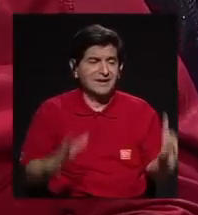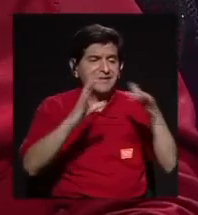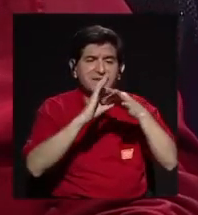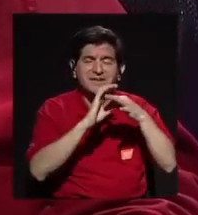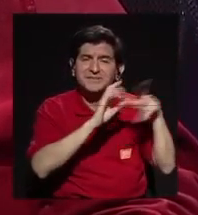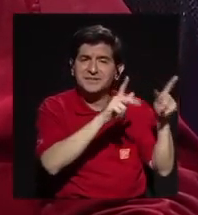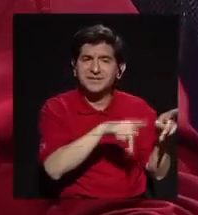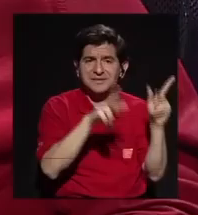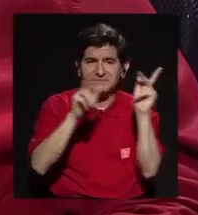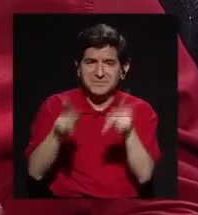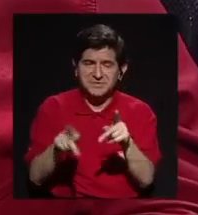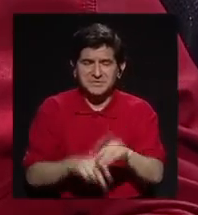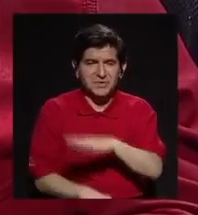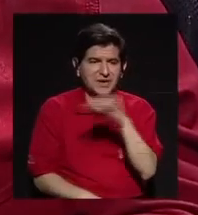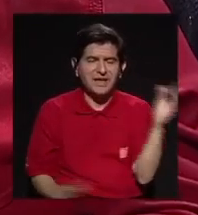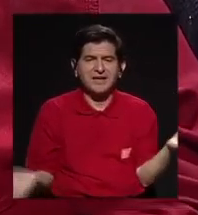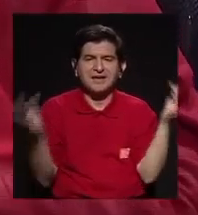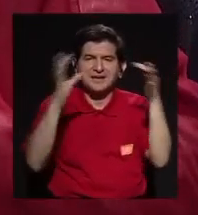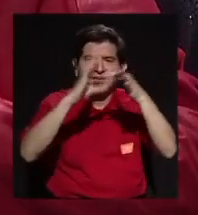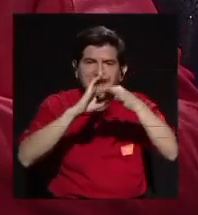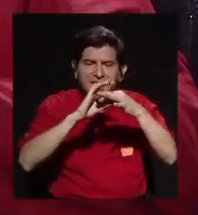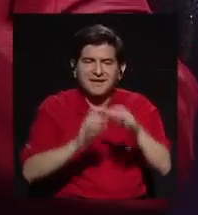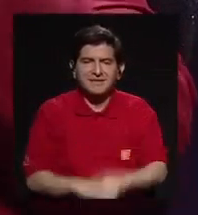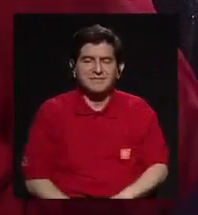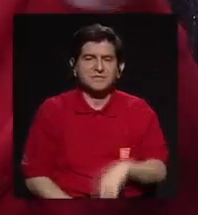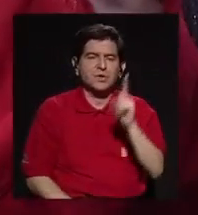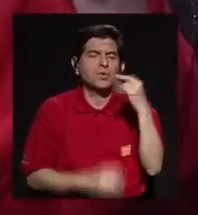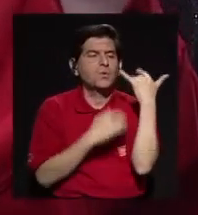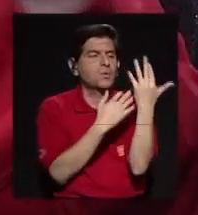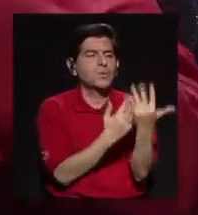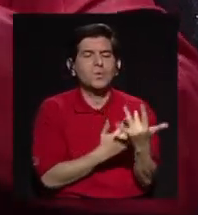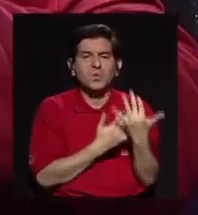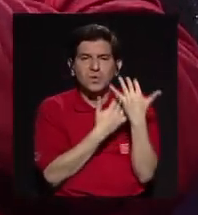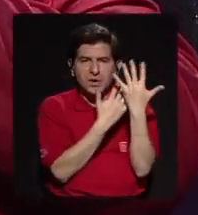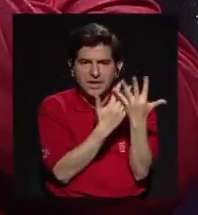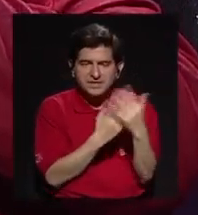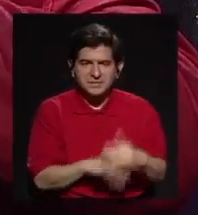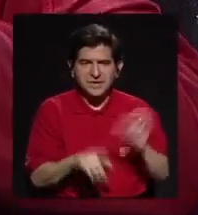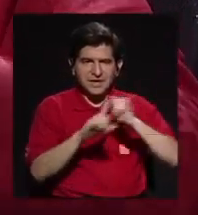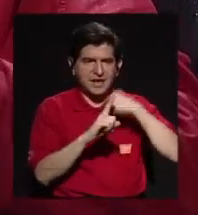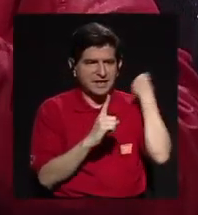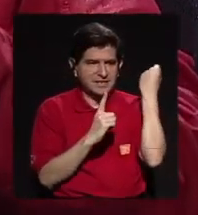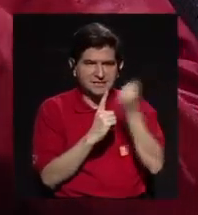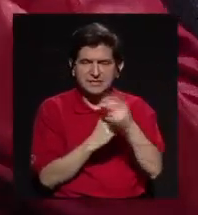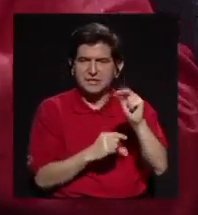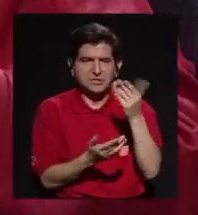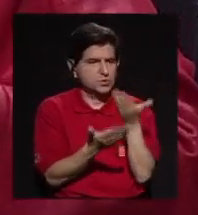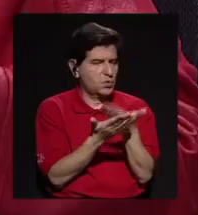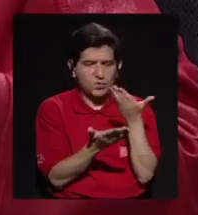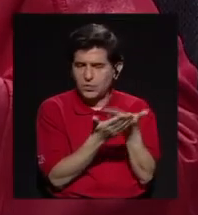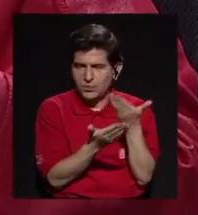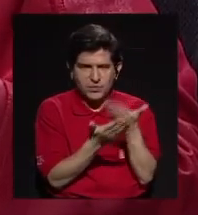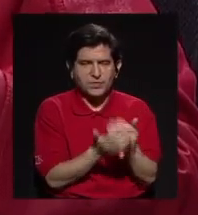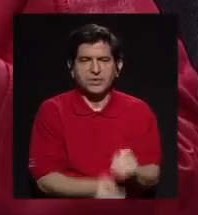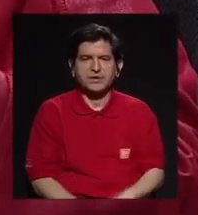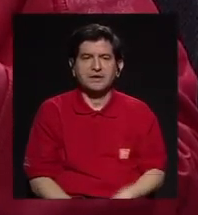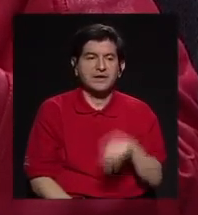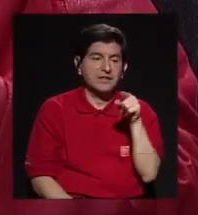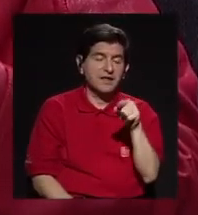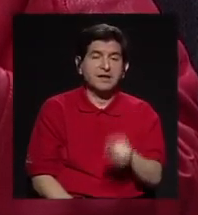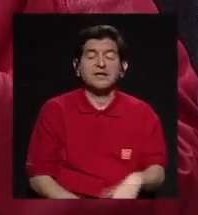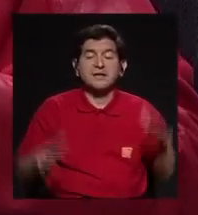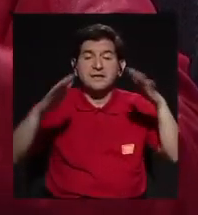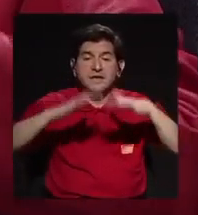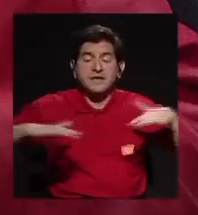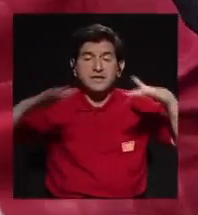a personas y en torno a una esperanza, a una cosa que no ha sido probada y que entonces es un caldo de